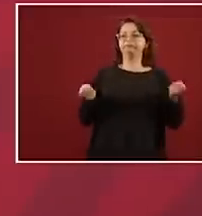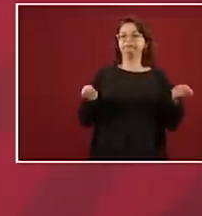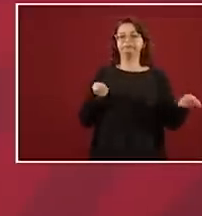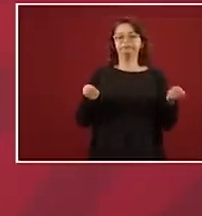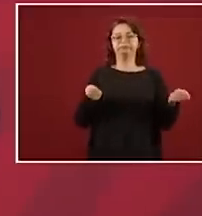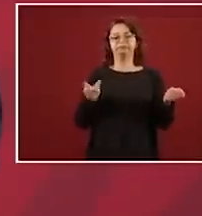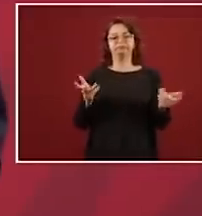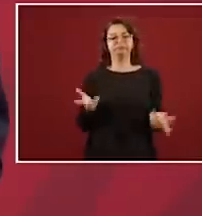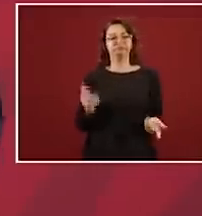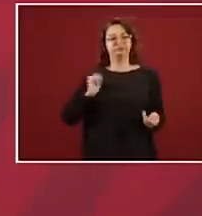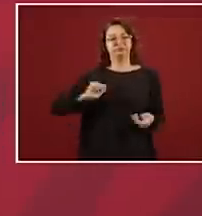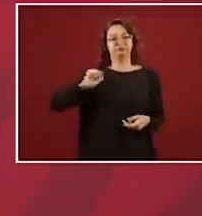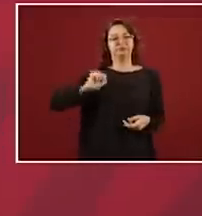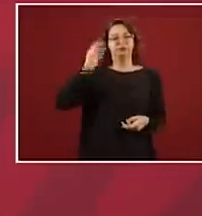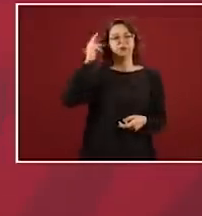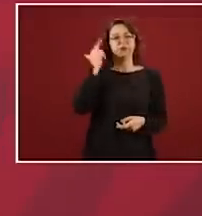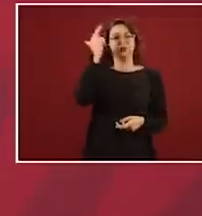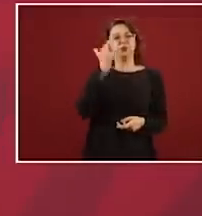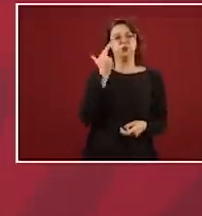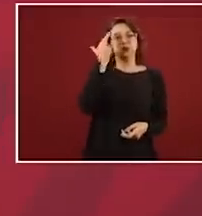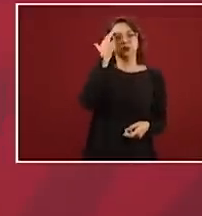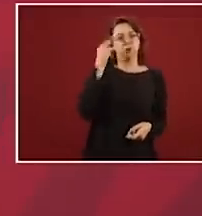criolla